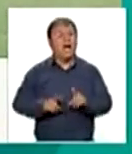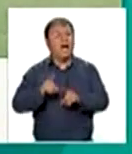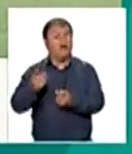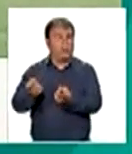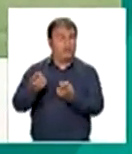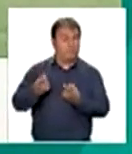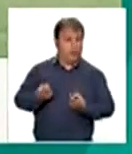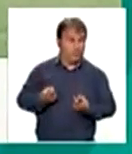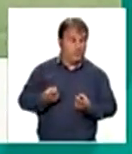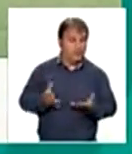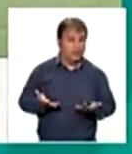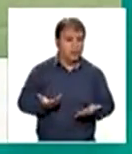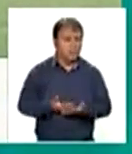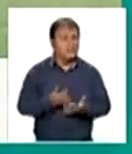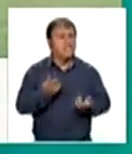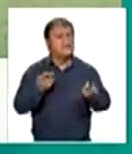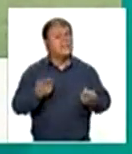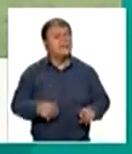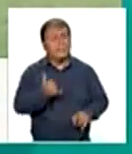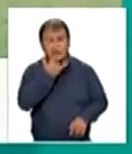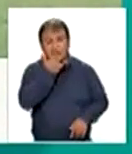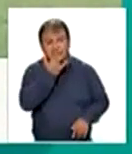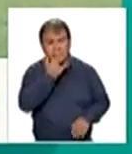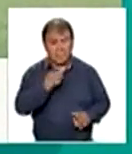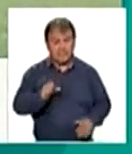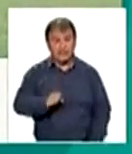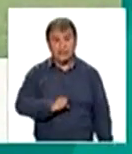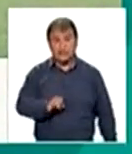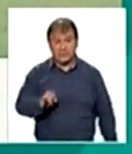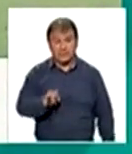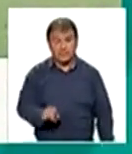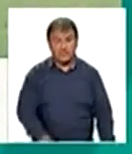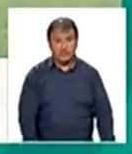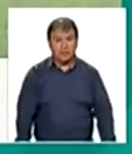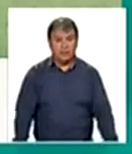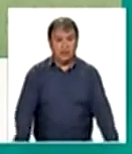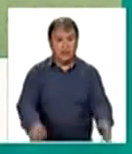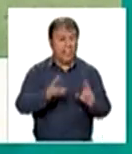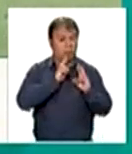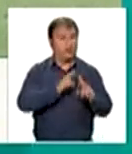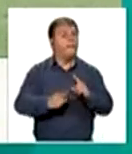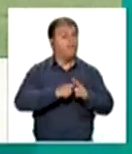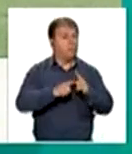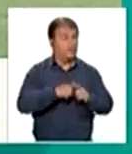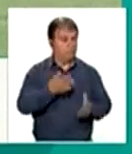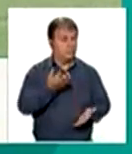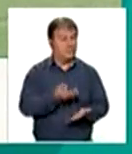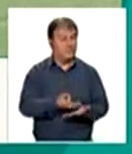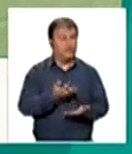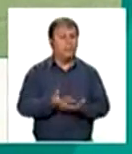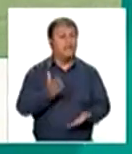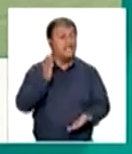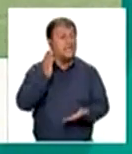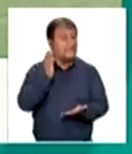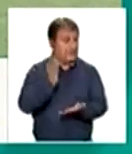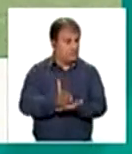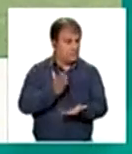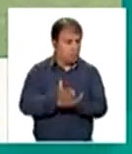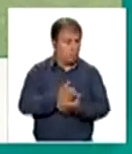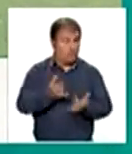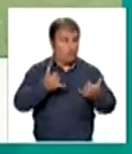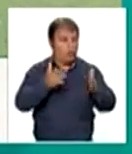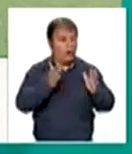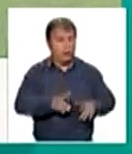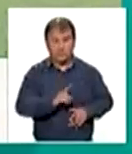llegaban algunas preguntas con respecto a qué pasaría si es que resulta ser positivo ello. Bueno, la sanción vendría solamente al jugador, más